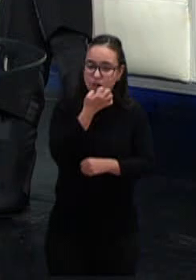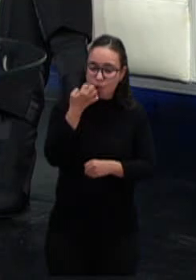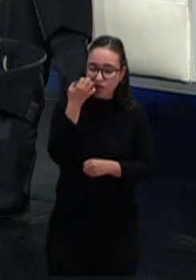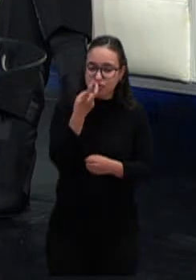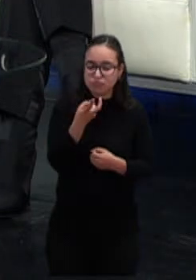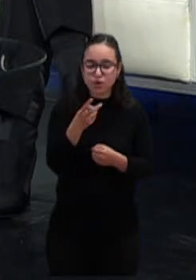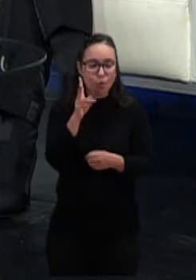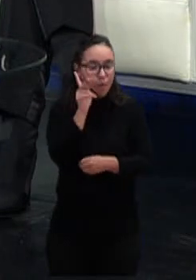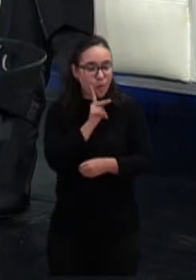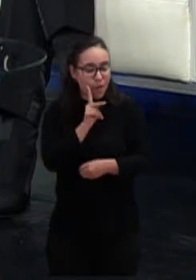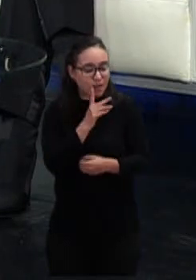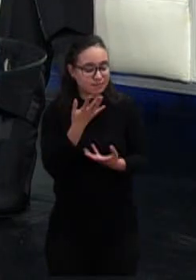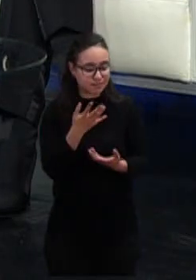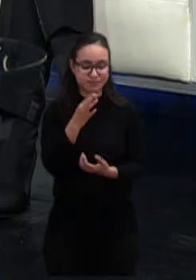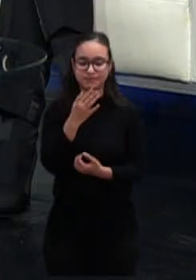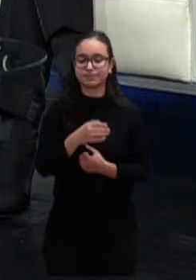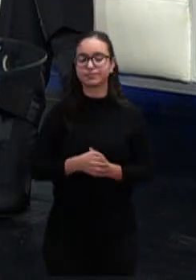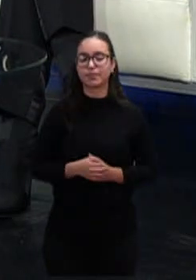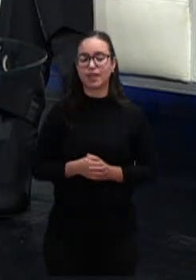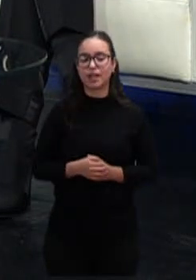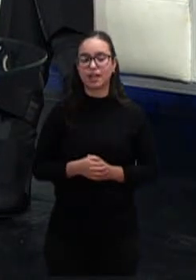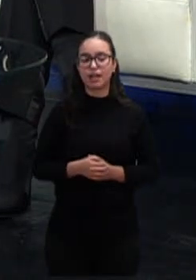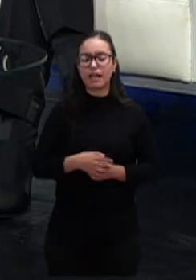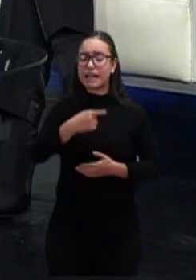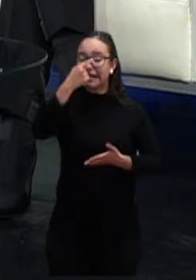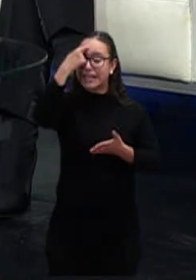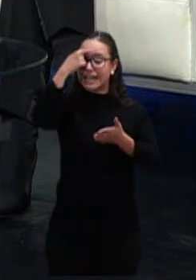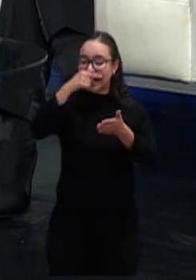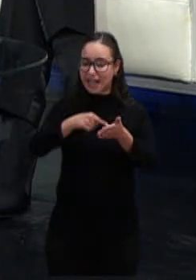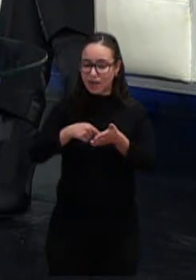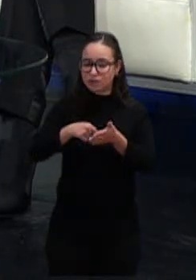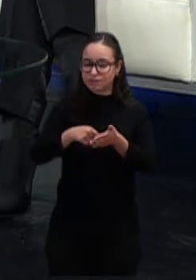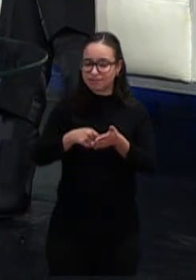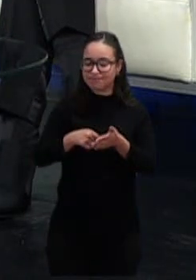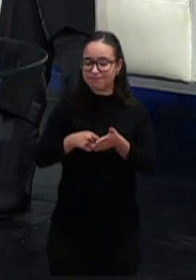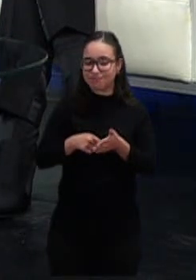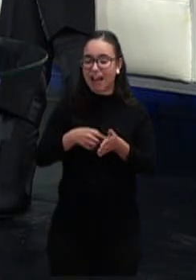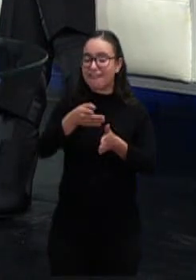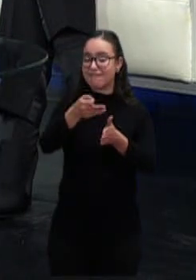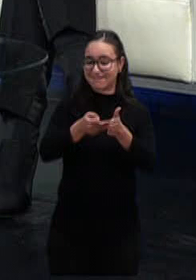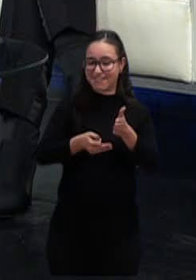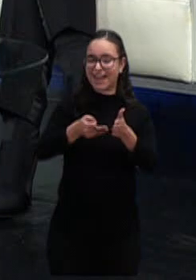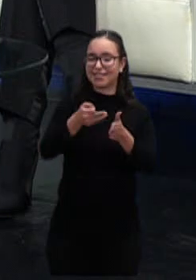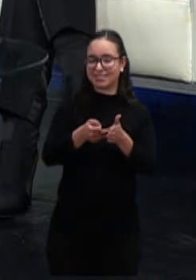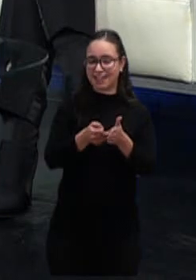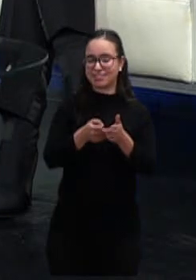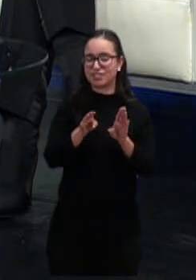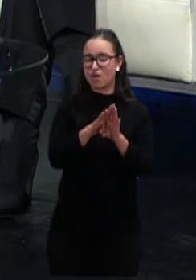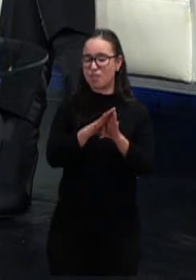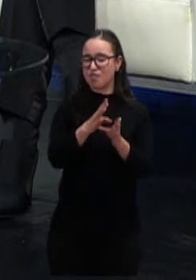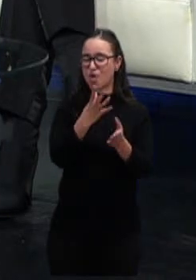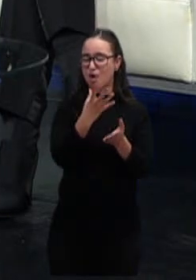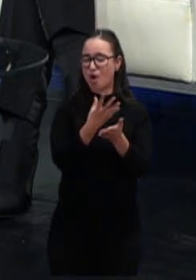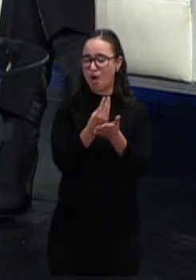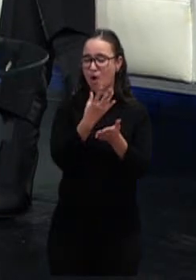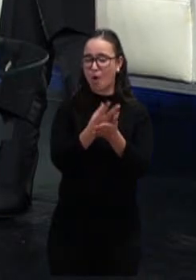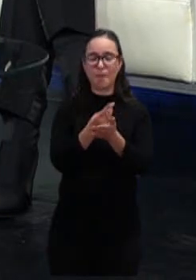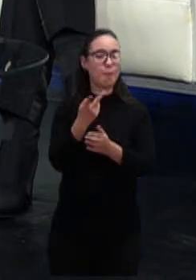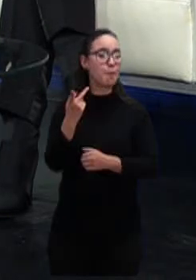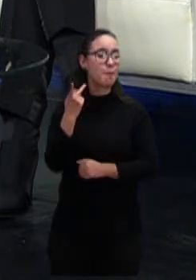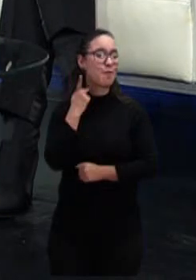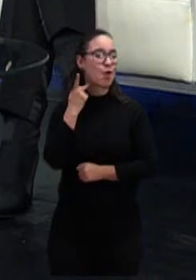bueno es que hay todavía algunas cosas que hay que arreglar dentro de nuestra legislación